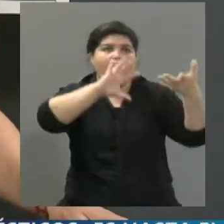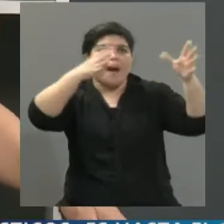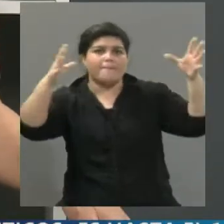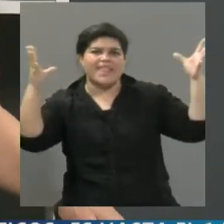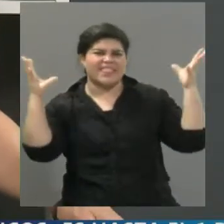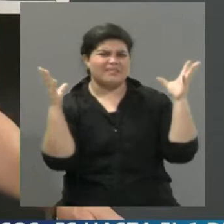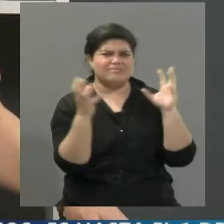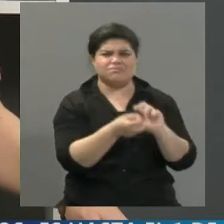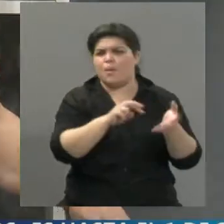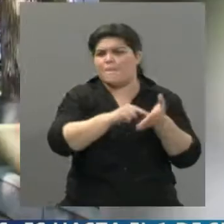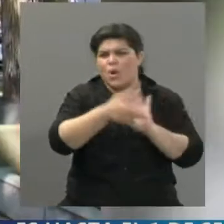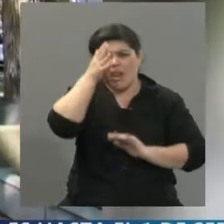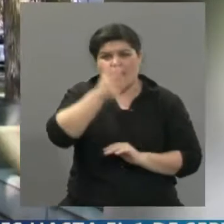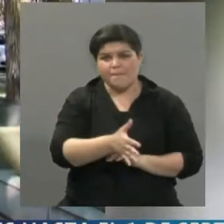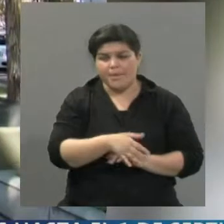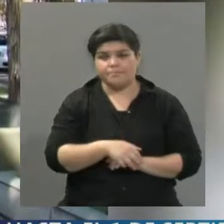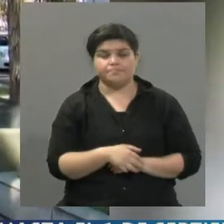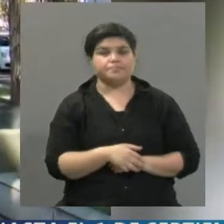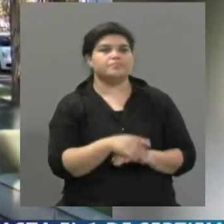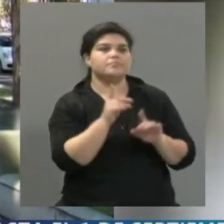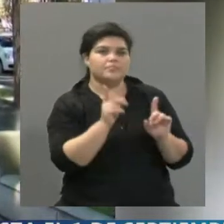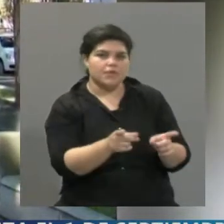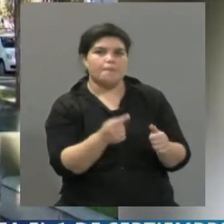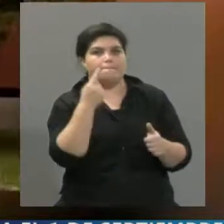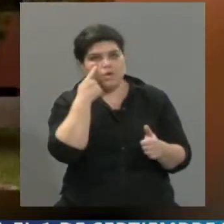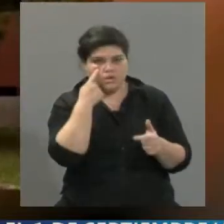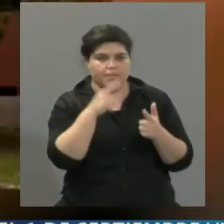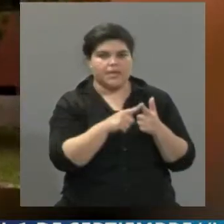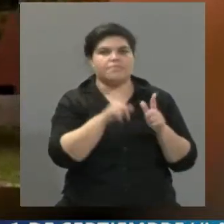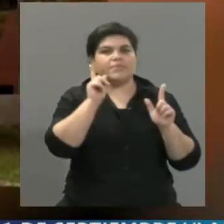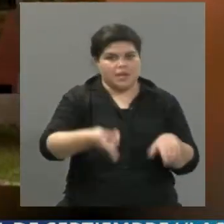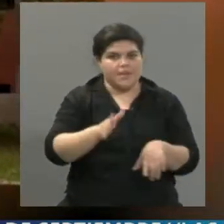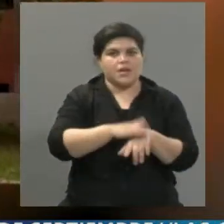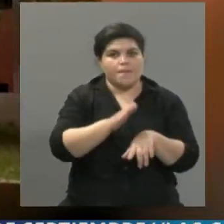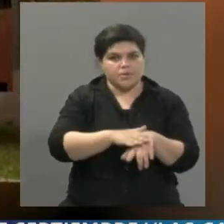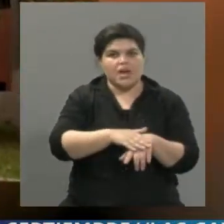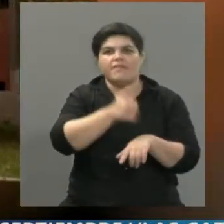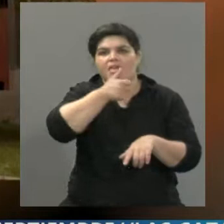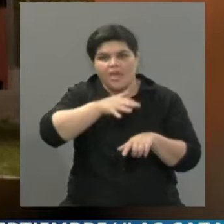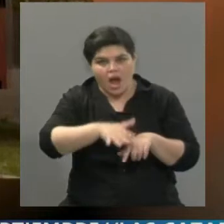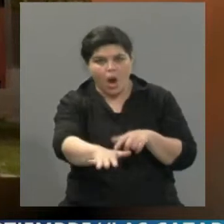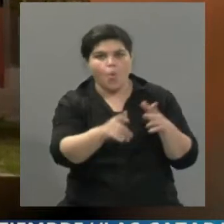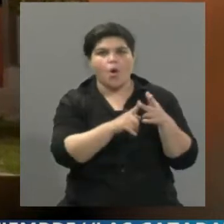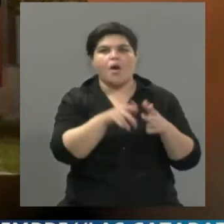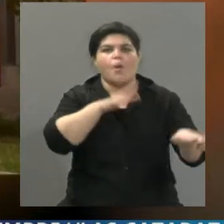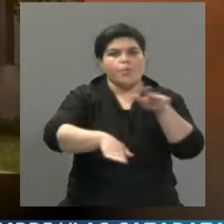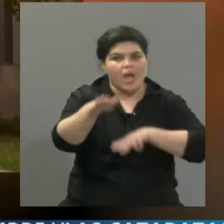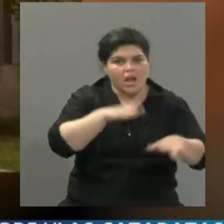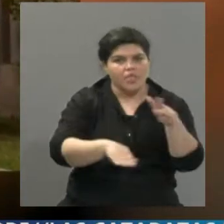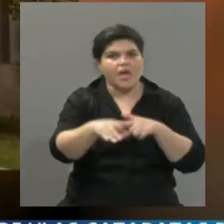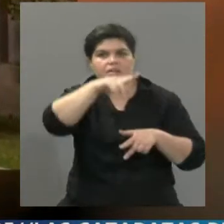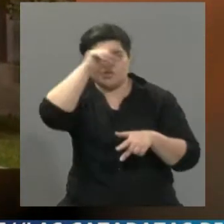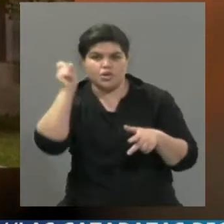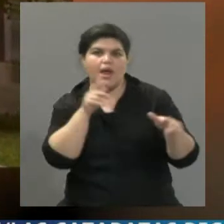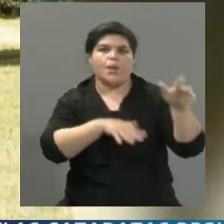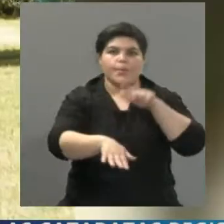se supone que los municipios, no solamente municipios, sino también irrigación, Vialidad provincial, Vialidad nacional, son todas